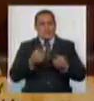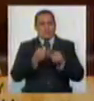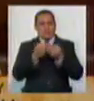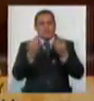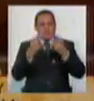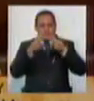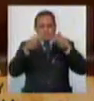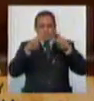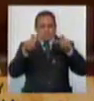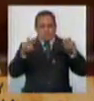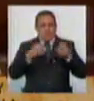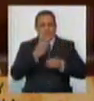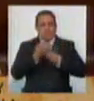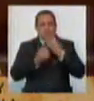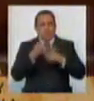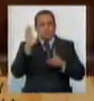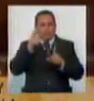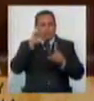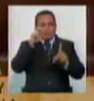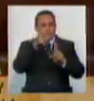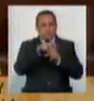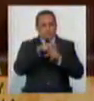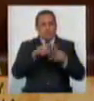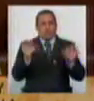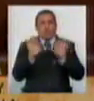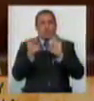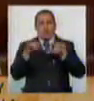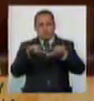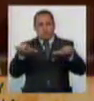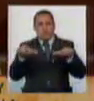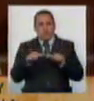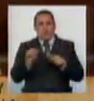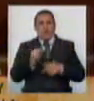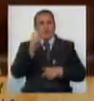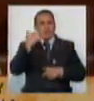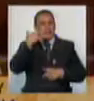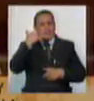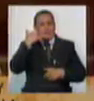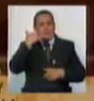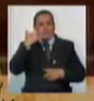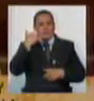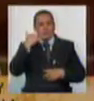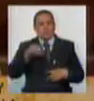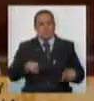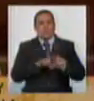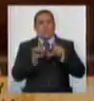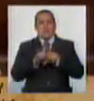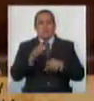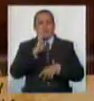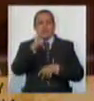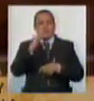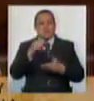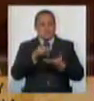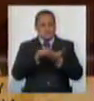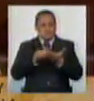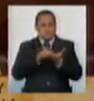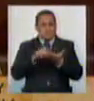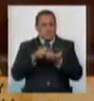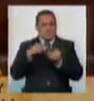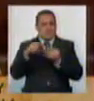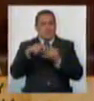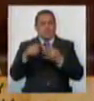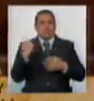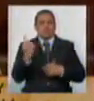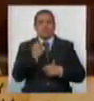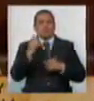les permitan la localización o geolocalización de teléfonos móviles y dispositivos electrónicos,